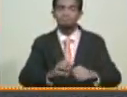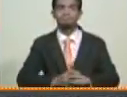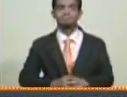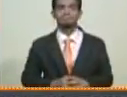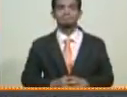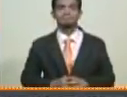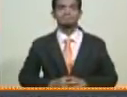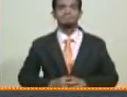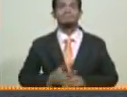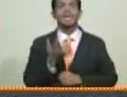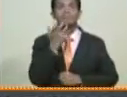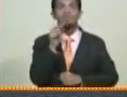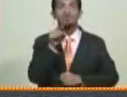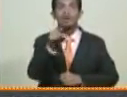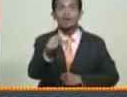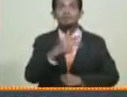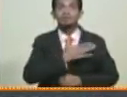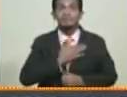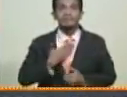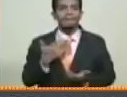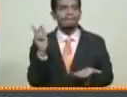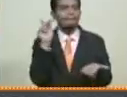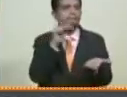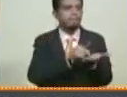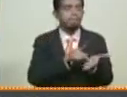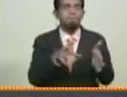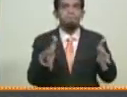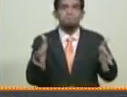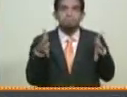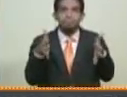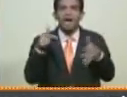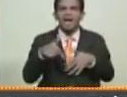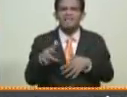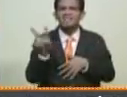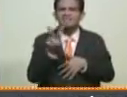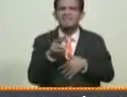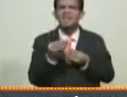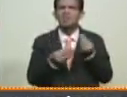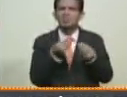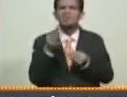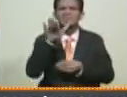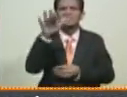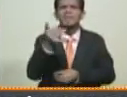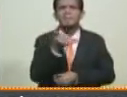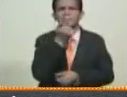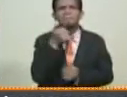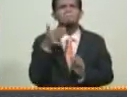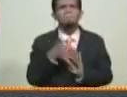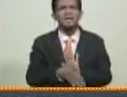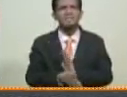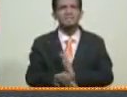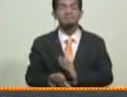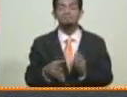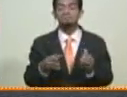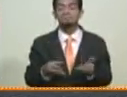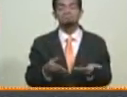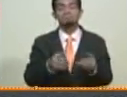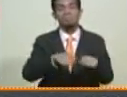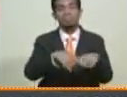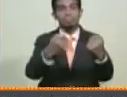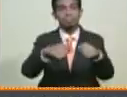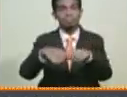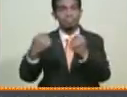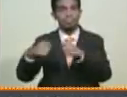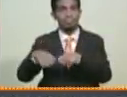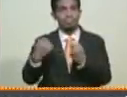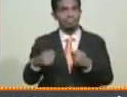si ellos llegaran a gobernar este país, ¿cómo destrozarían a la patria toda? La entregarían por pedacitos.